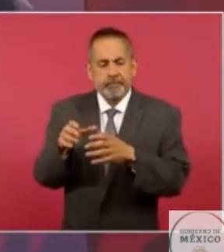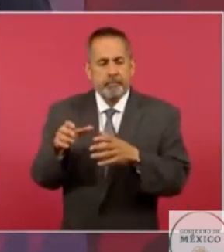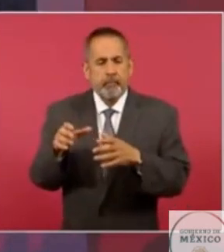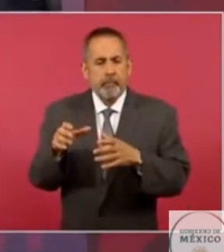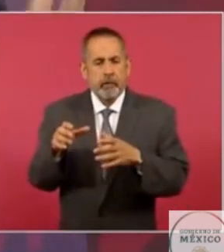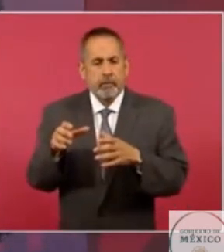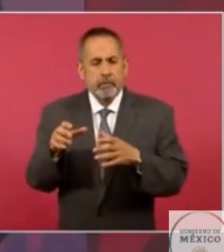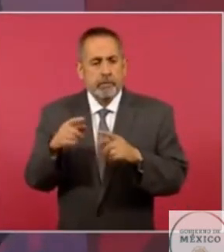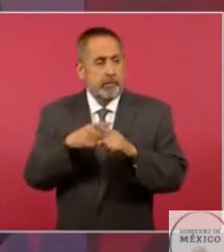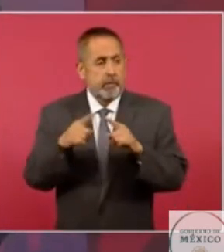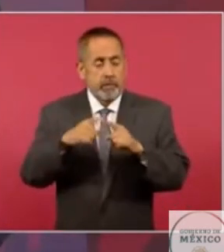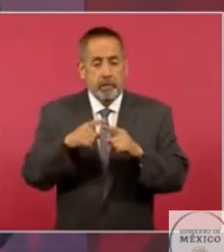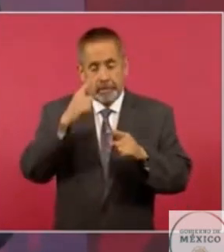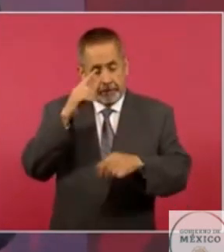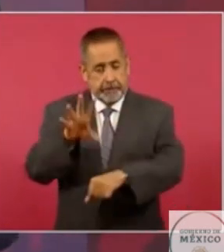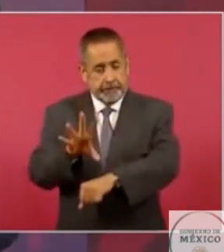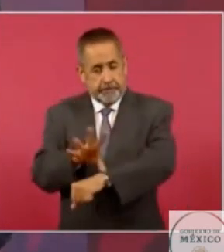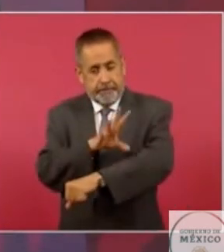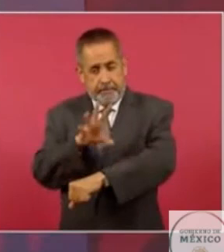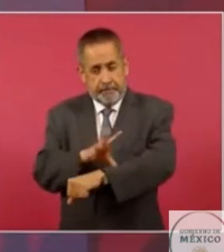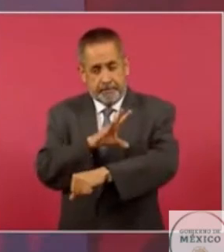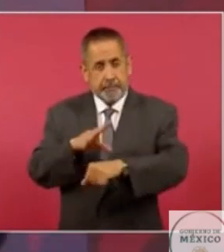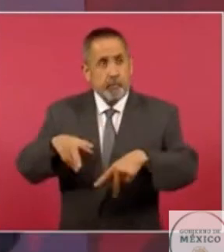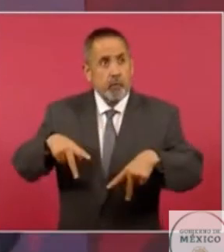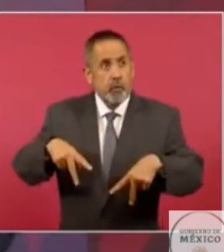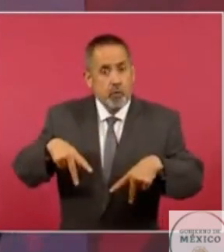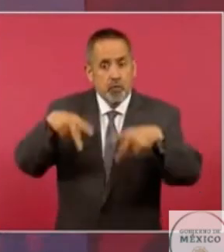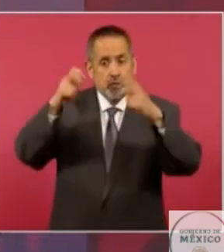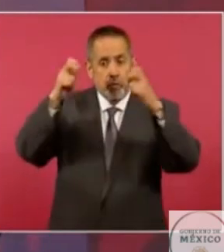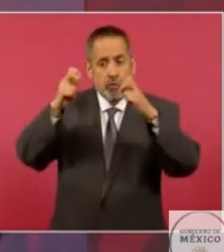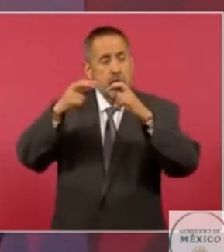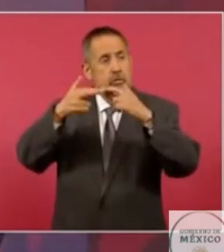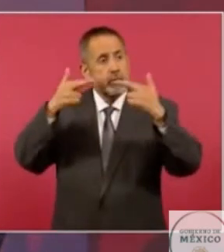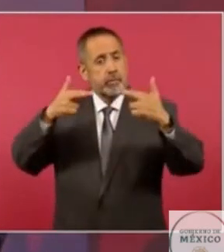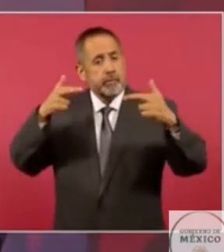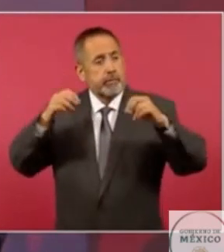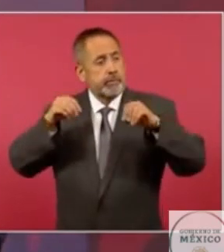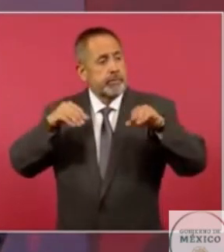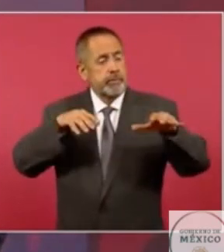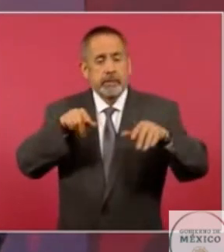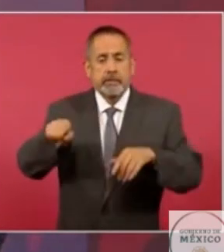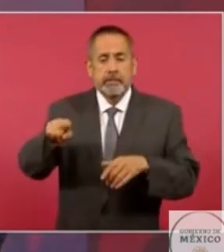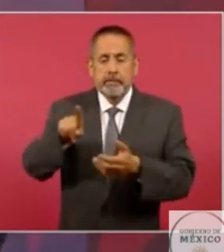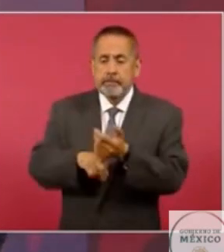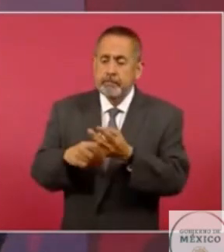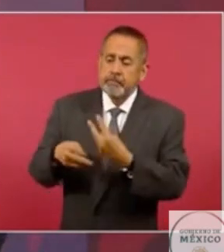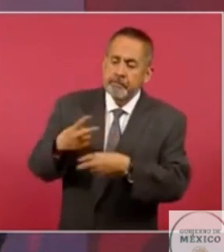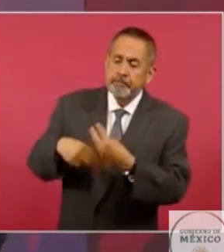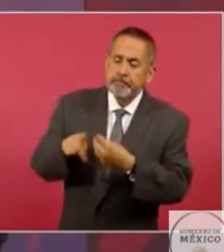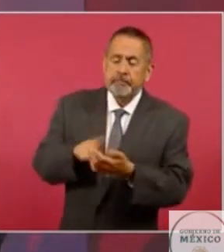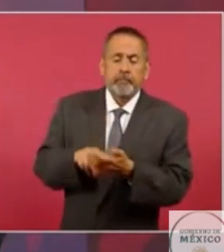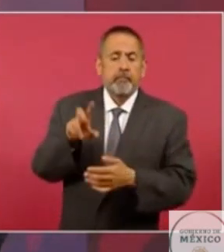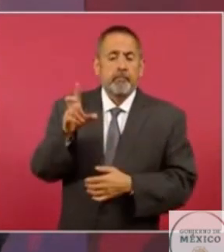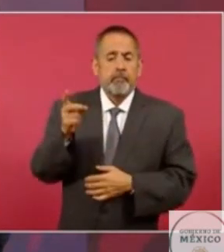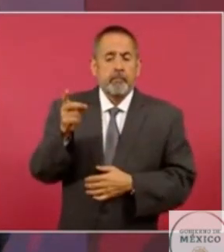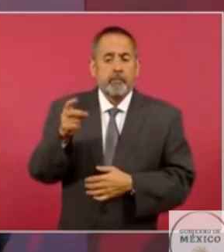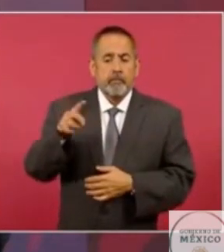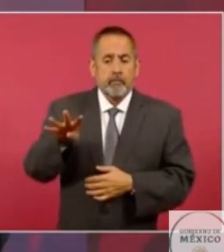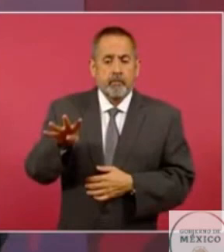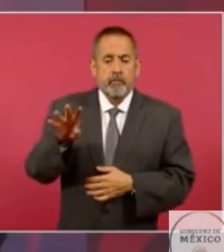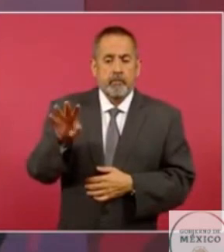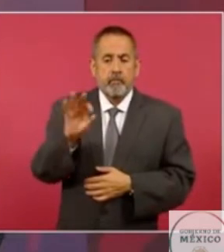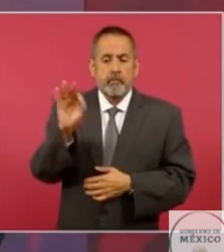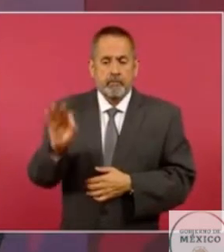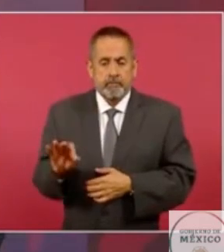en toda la generación de electricidad de 39%. Y yo había hecho